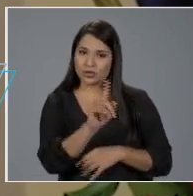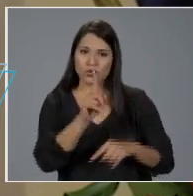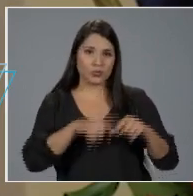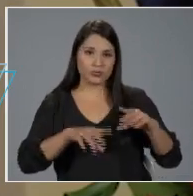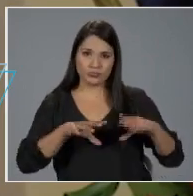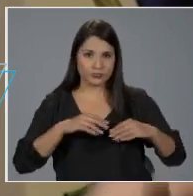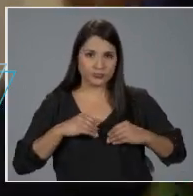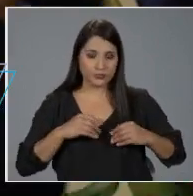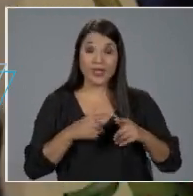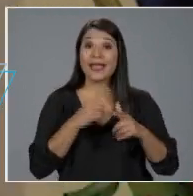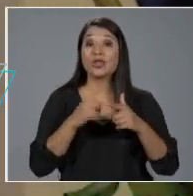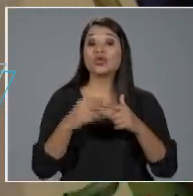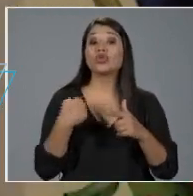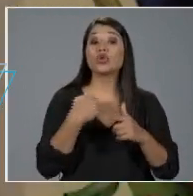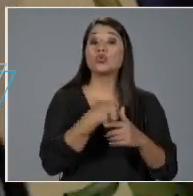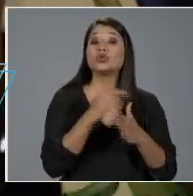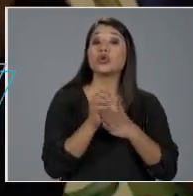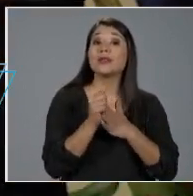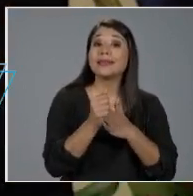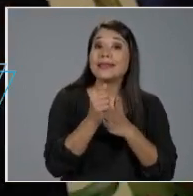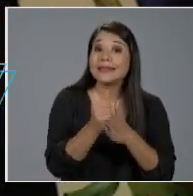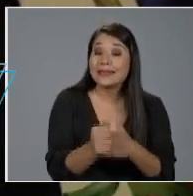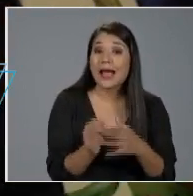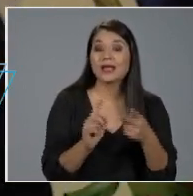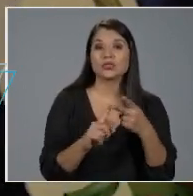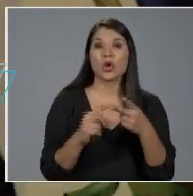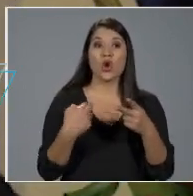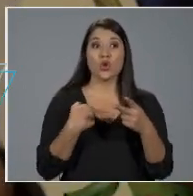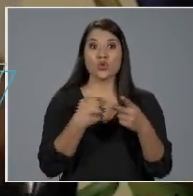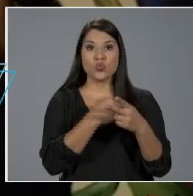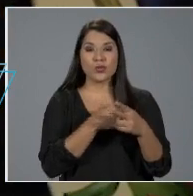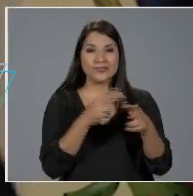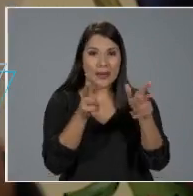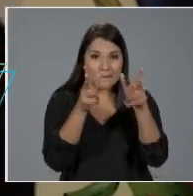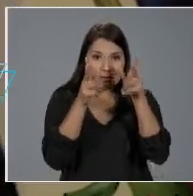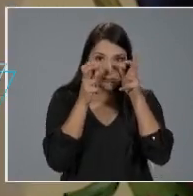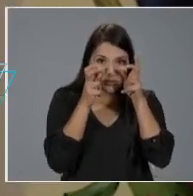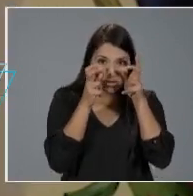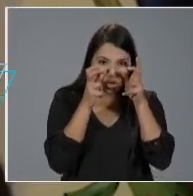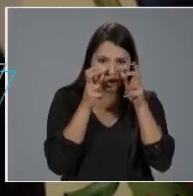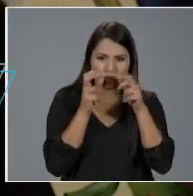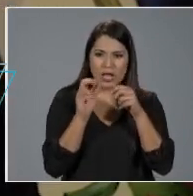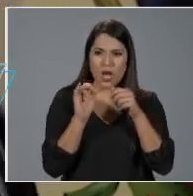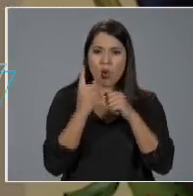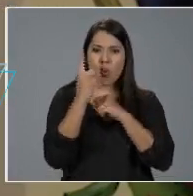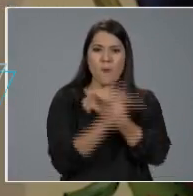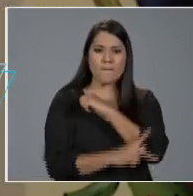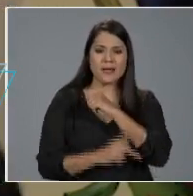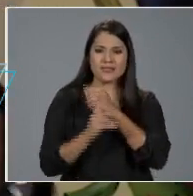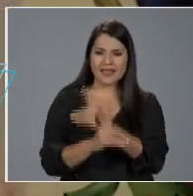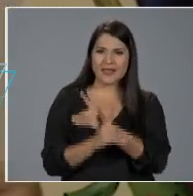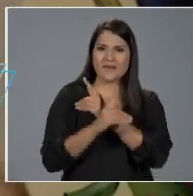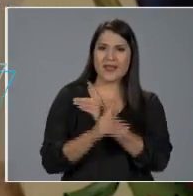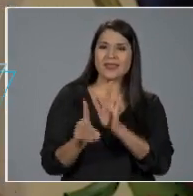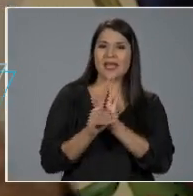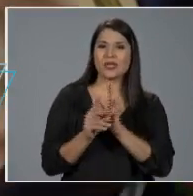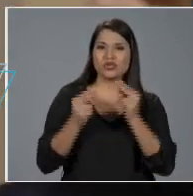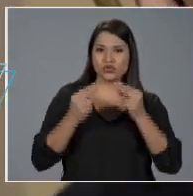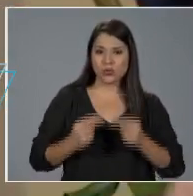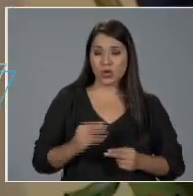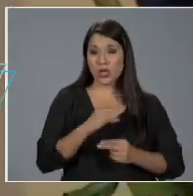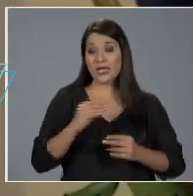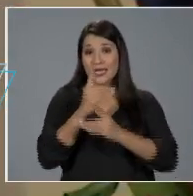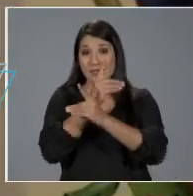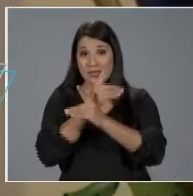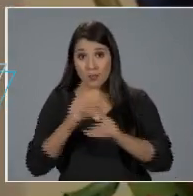inadmisible. Entonces, nuestro liderazgo, nuestra percepción de nación defensora de los derechos humanos y la democracia